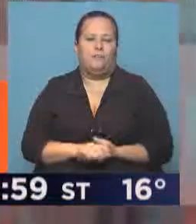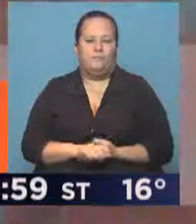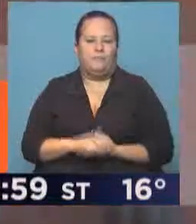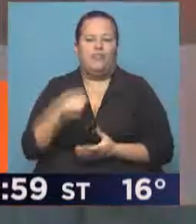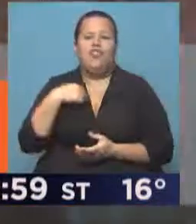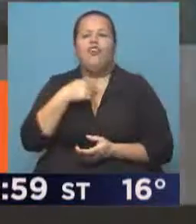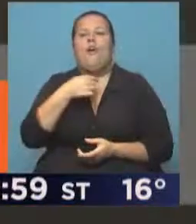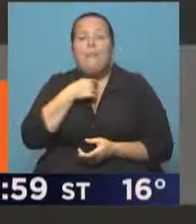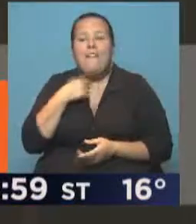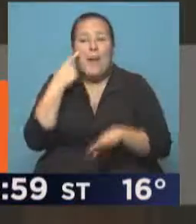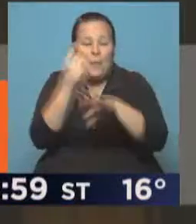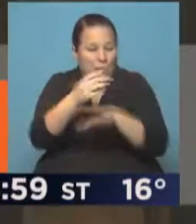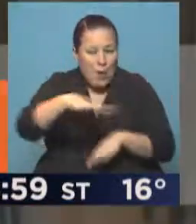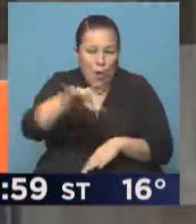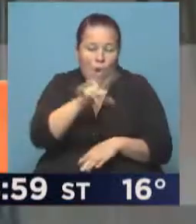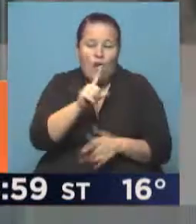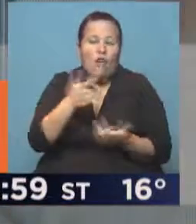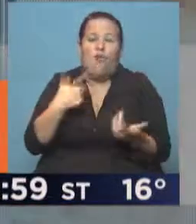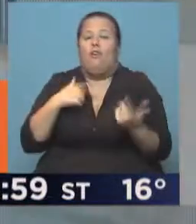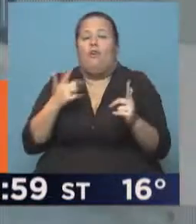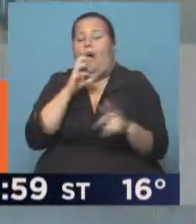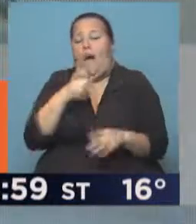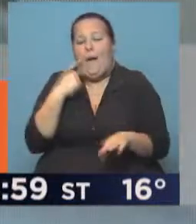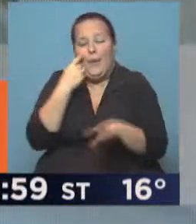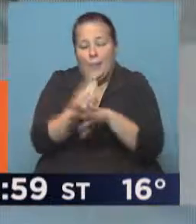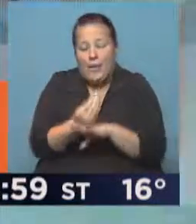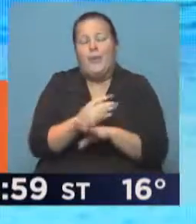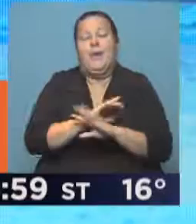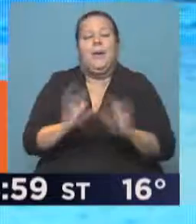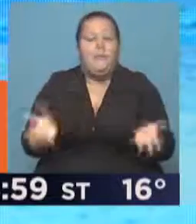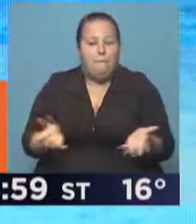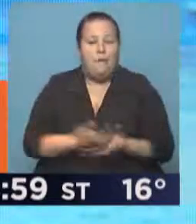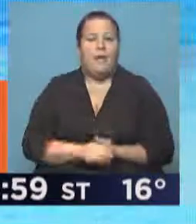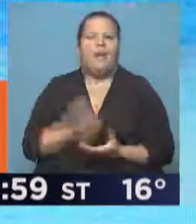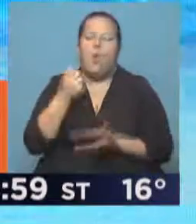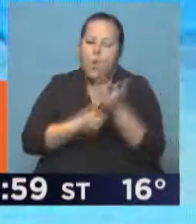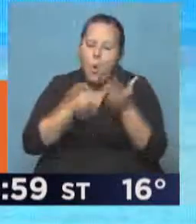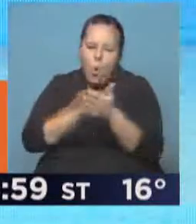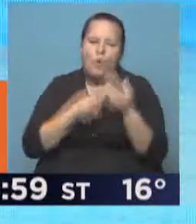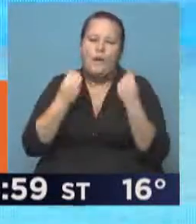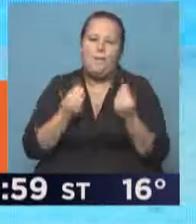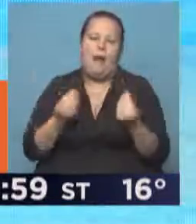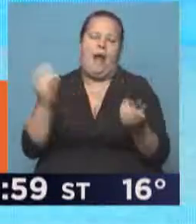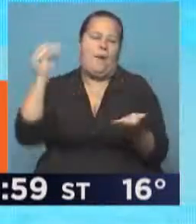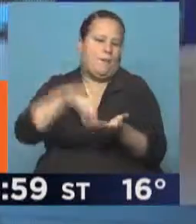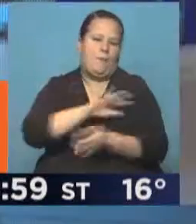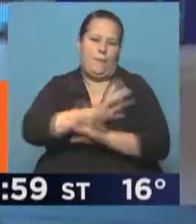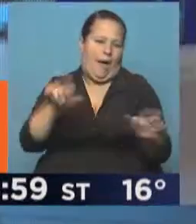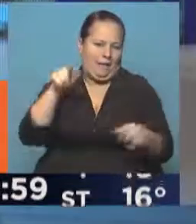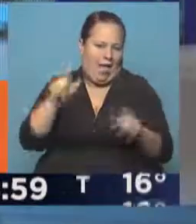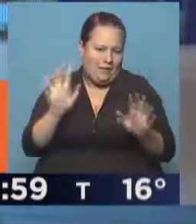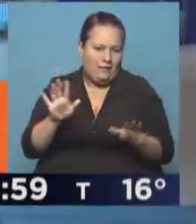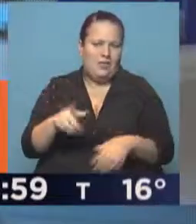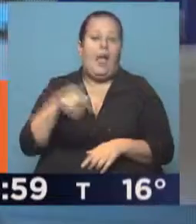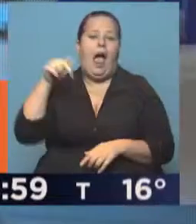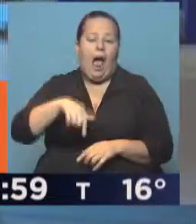elegimos vivir en un lugar un espacio como ese pero luchamos como para que no vuelvan a suceder estas cosas y